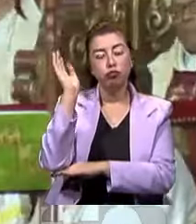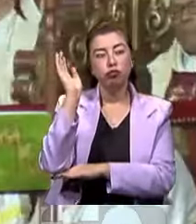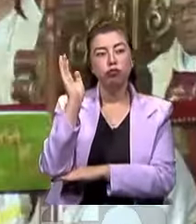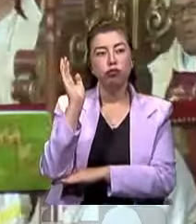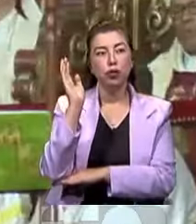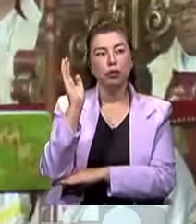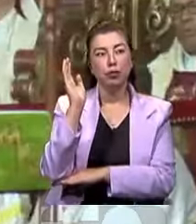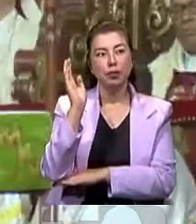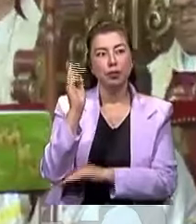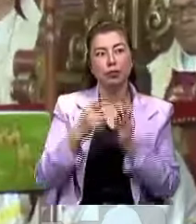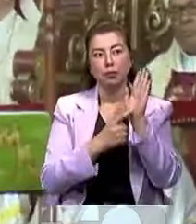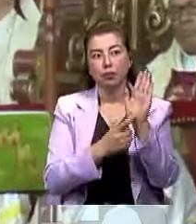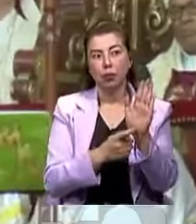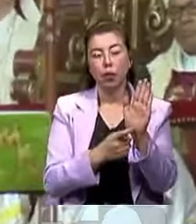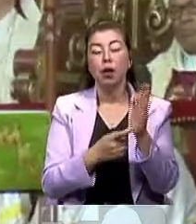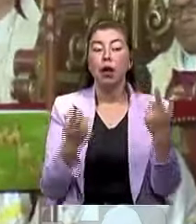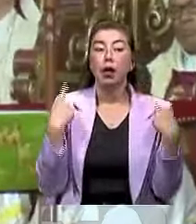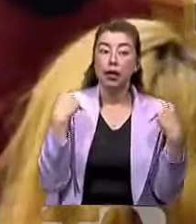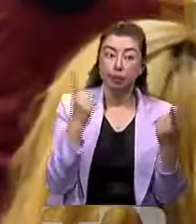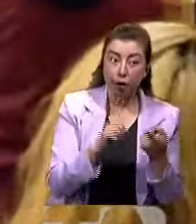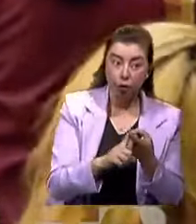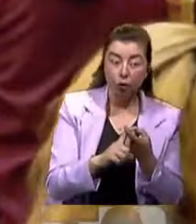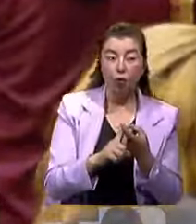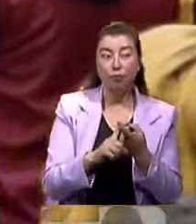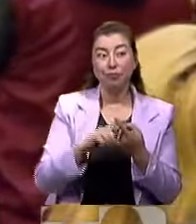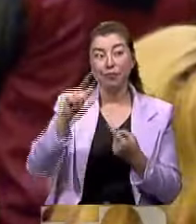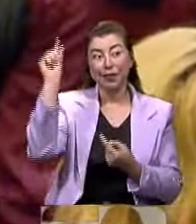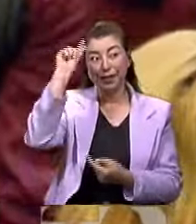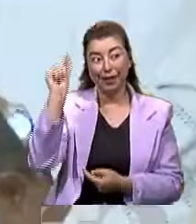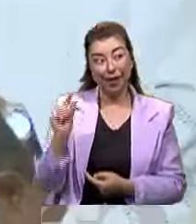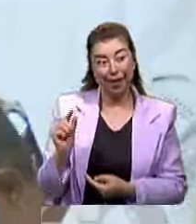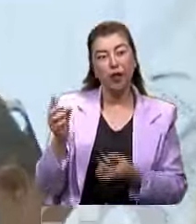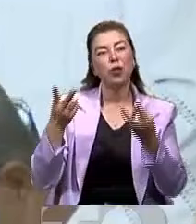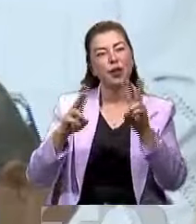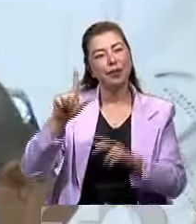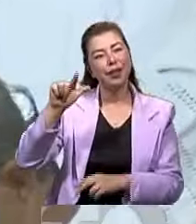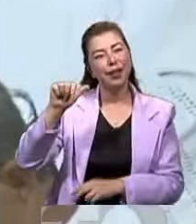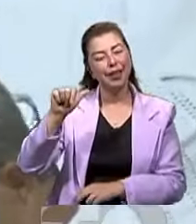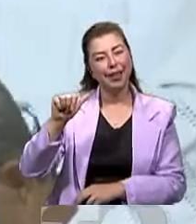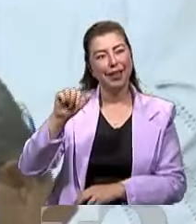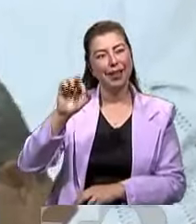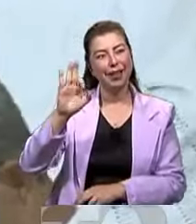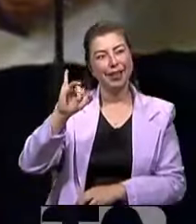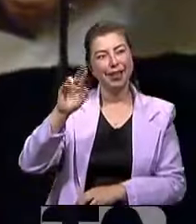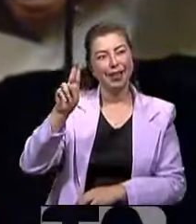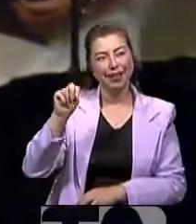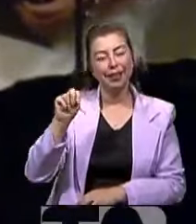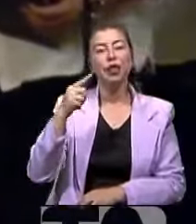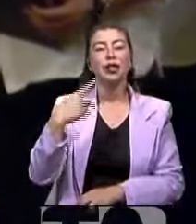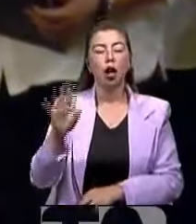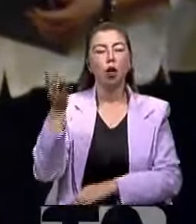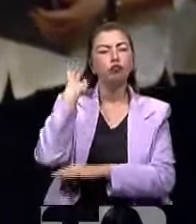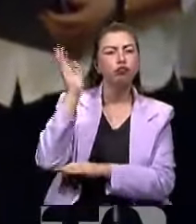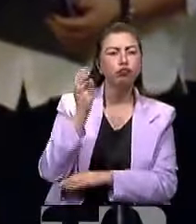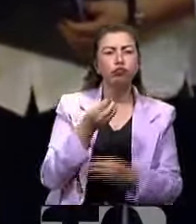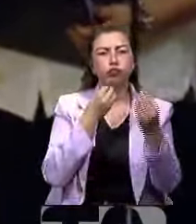Español, italiano y hasta latín son algunos de los 9 idiomas en los que se impartieron 17 misas en el Centro Histórico